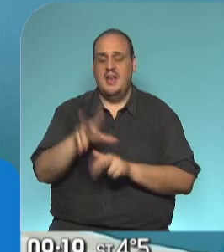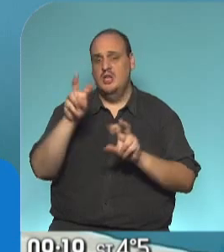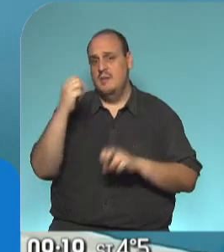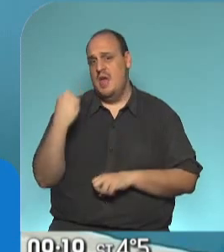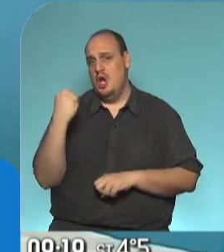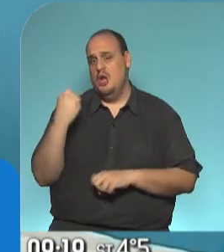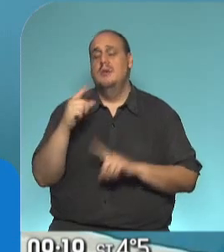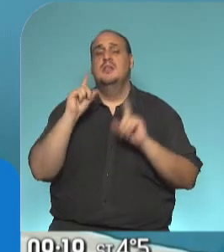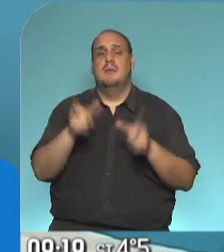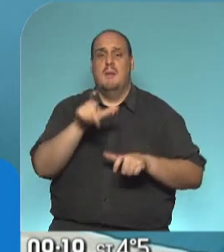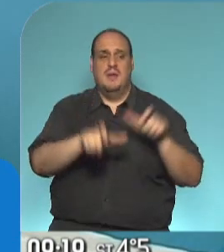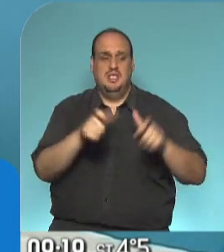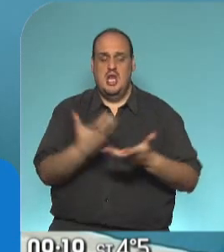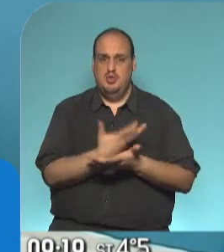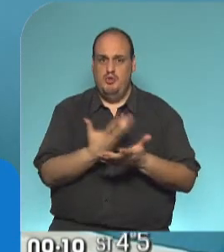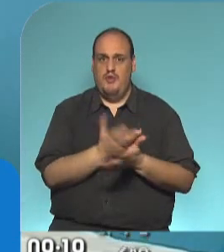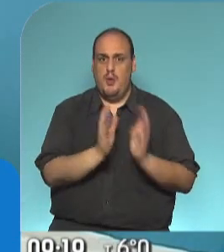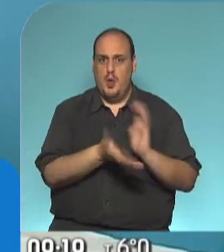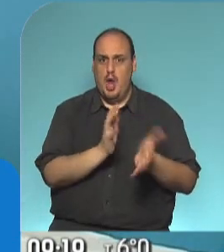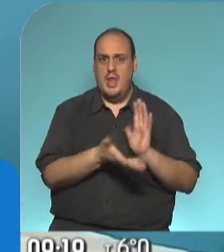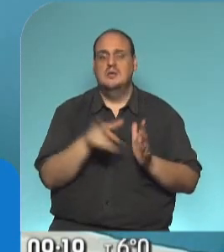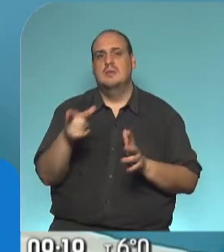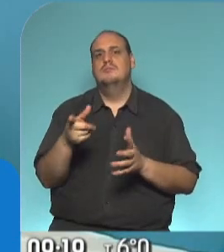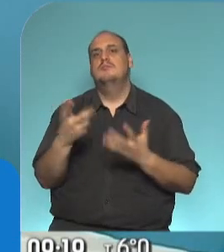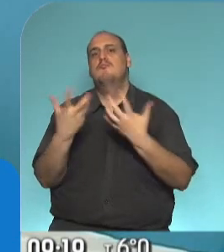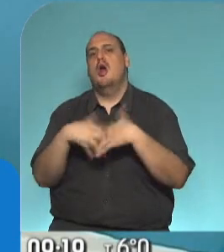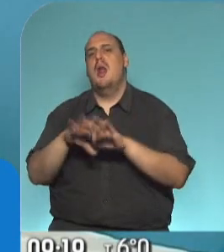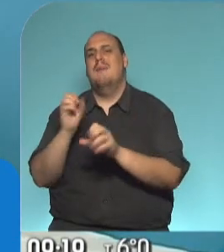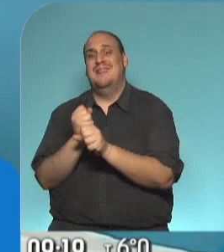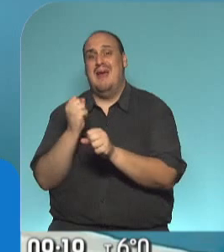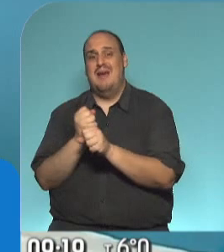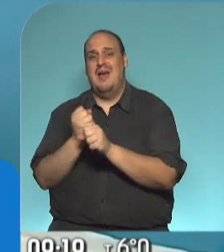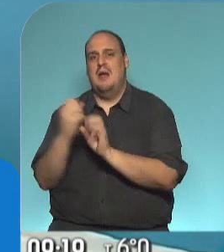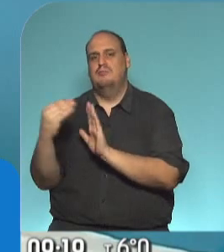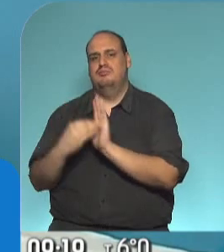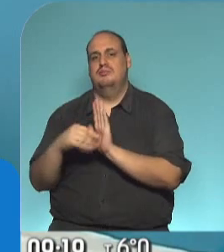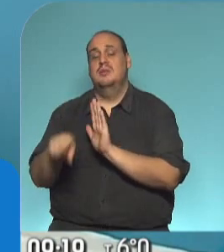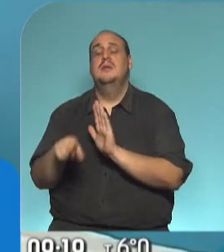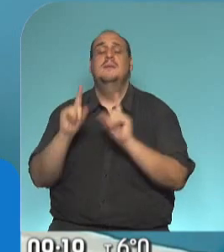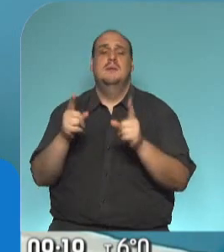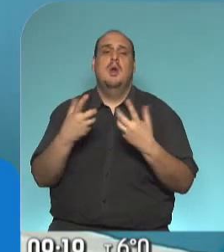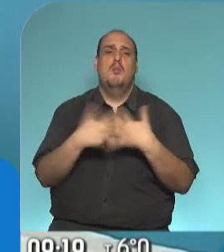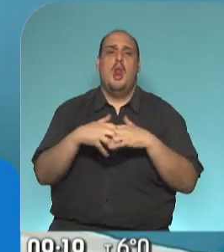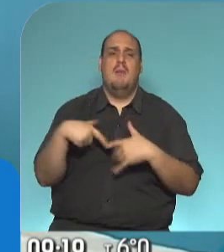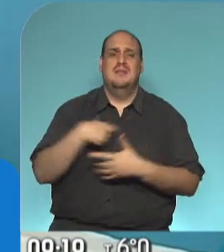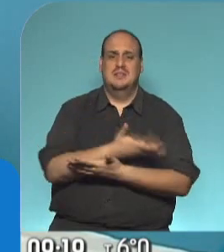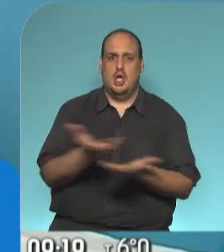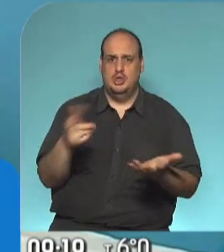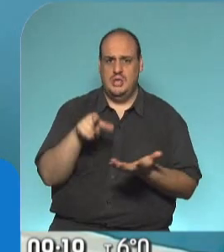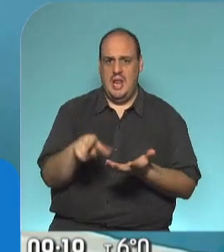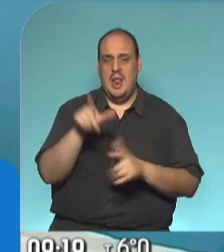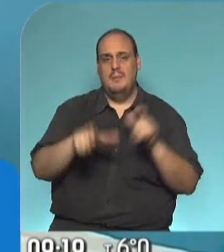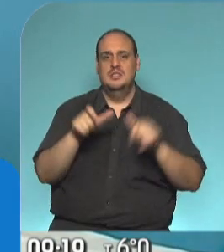También que las víctimas de violencia de género han entrado en el programa a trabajar y que se han incorporado en todos los programas sociales, tanto a